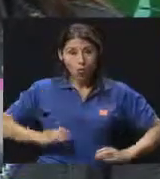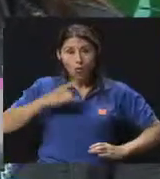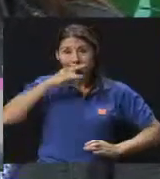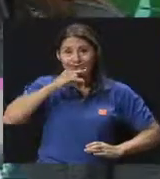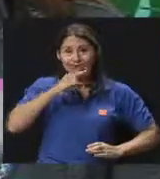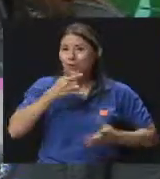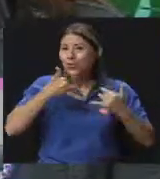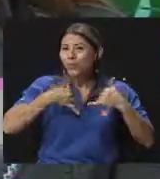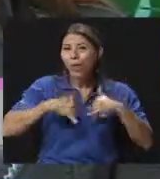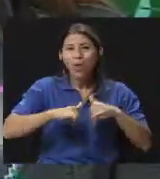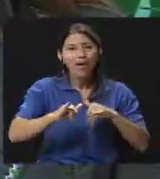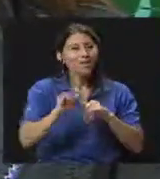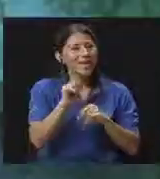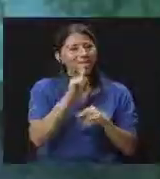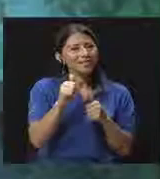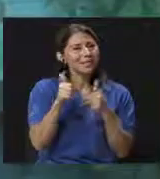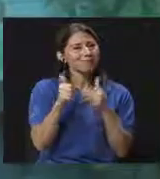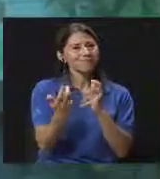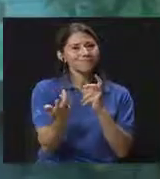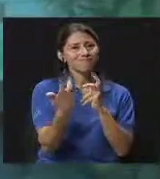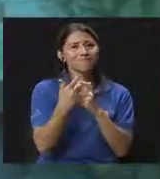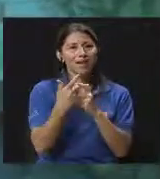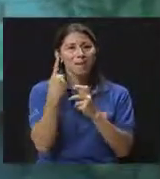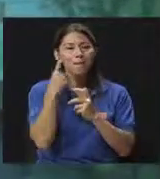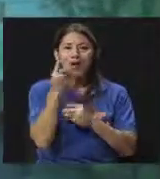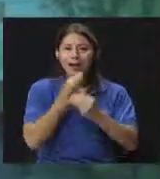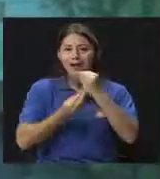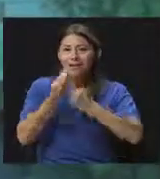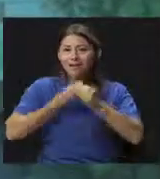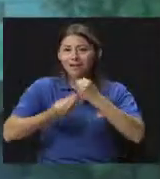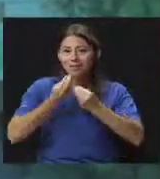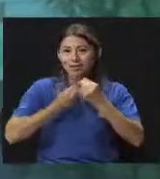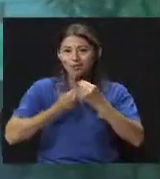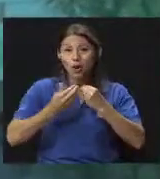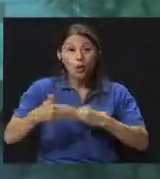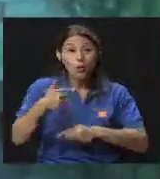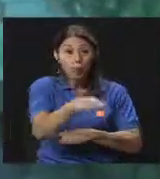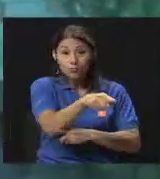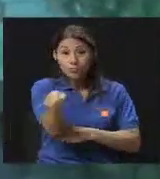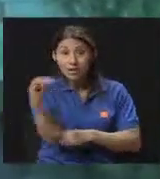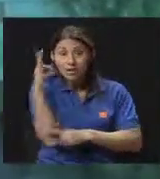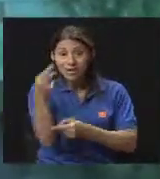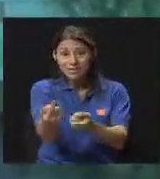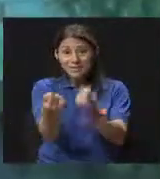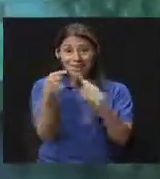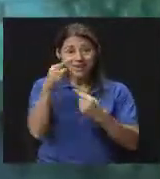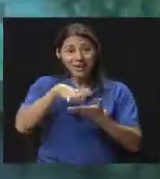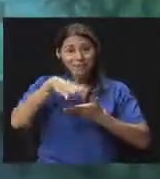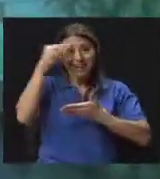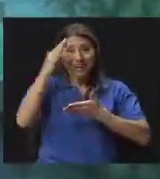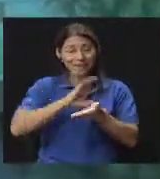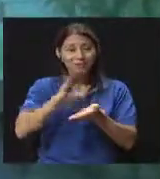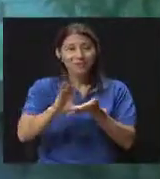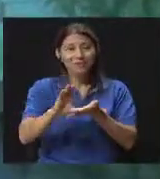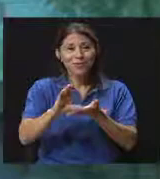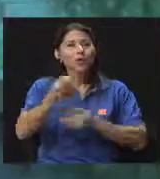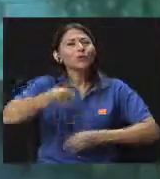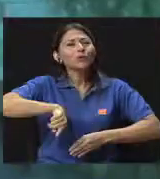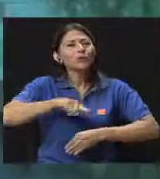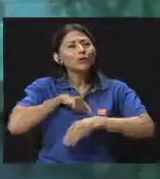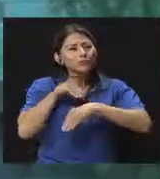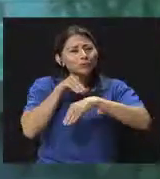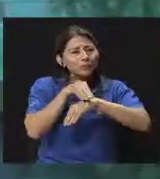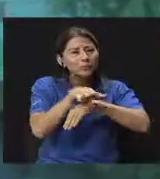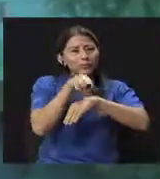adaptado para metabolizar alimentos. Por lo tanto, cuando las madres llegan a nuestro curso, pues nosotros lo que tratamos es de orientarlos, y